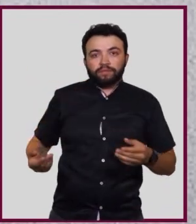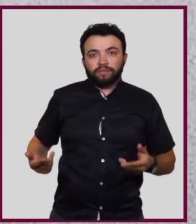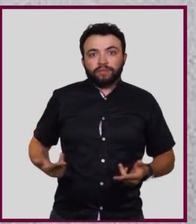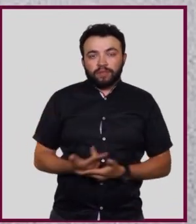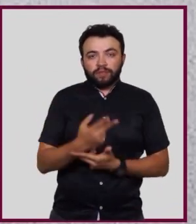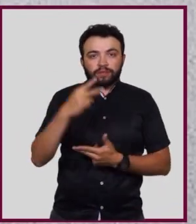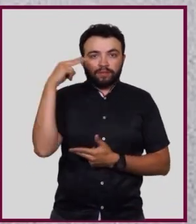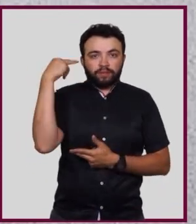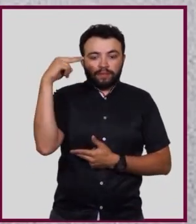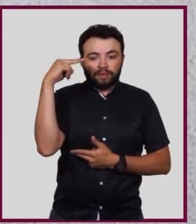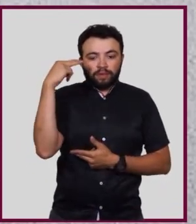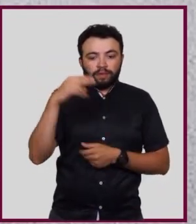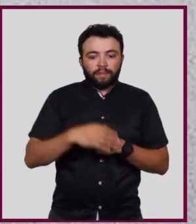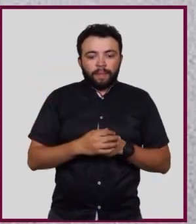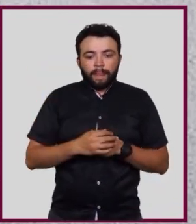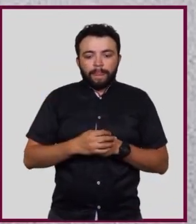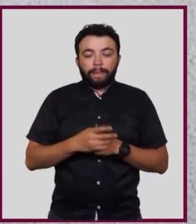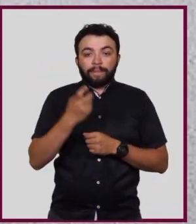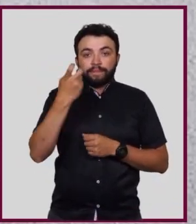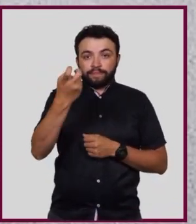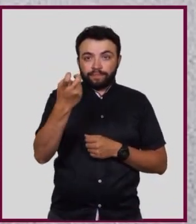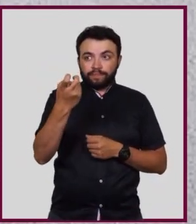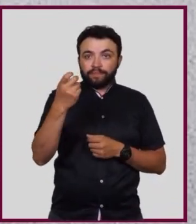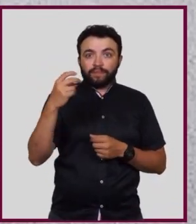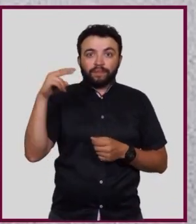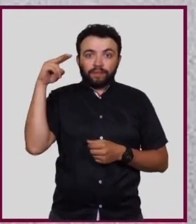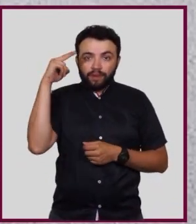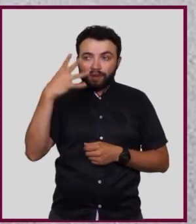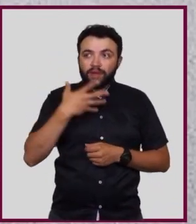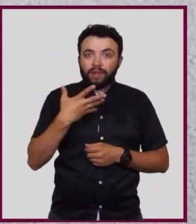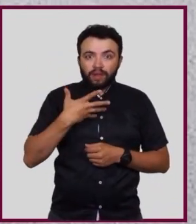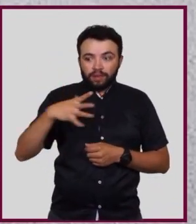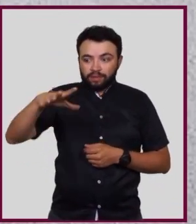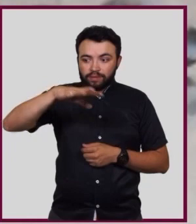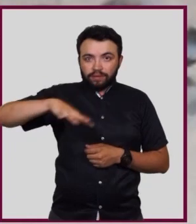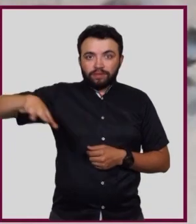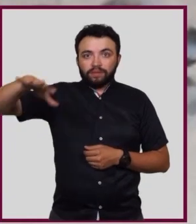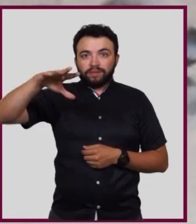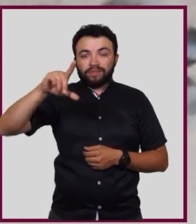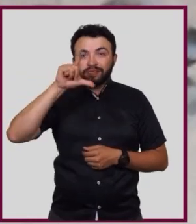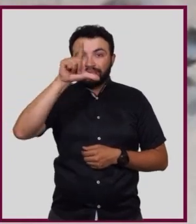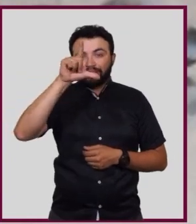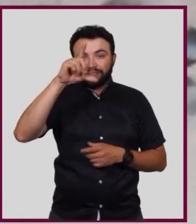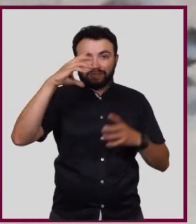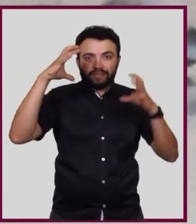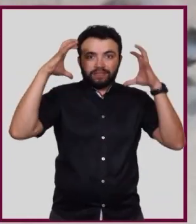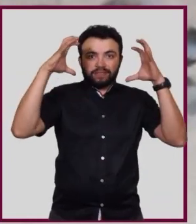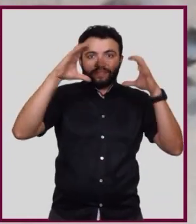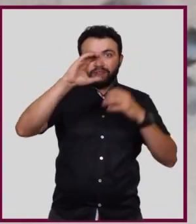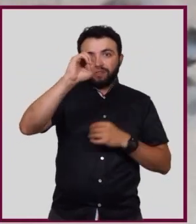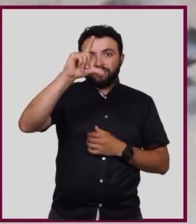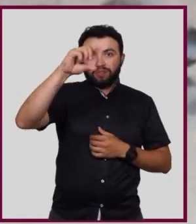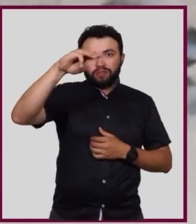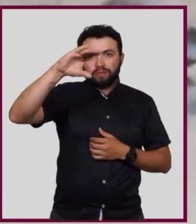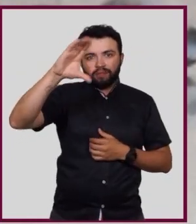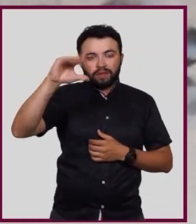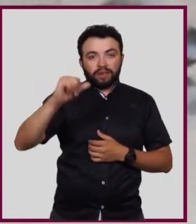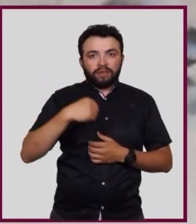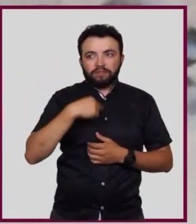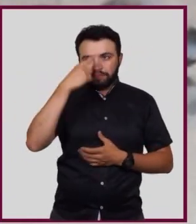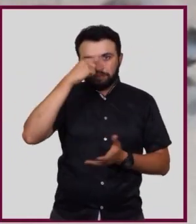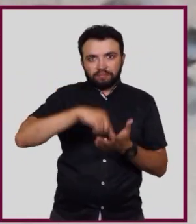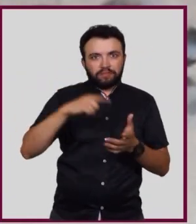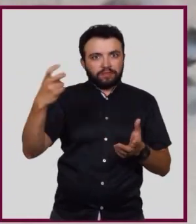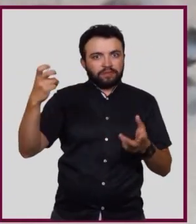ahí donde se albergan parte de las 17 cabezas olmecas que se han encontrado. No había pensado en esa coincidencia, Alfredo, pero